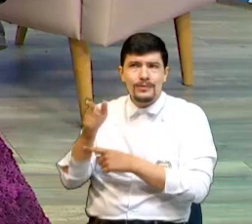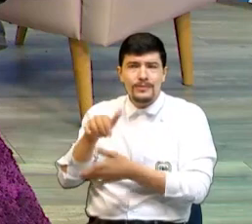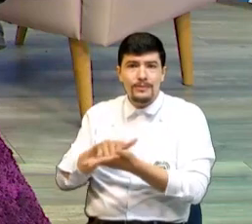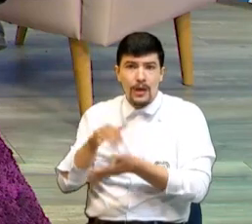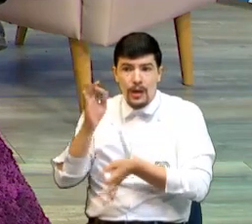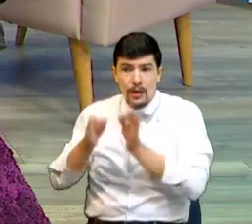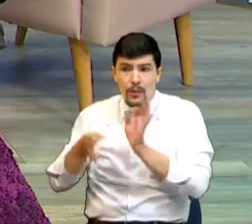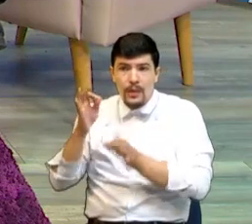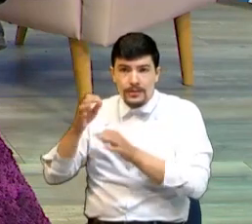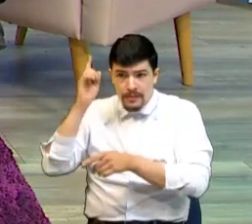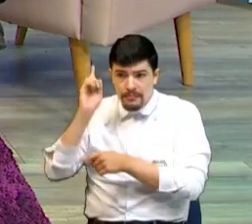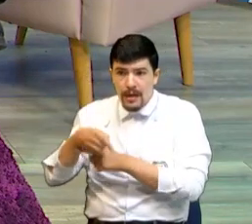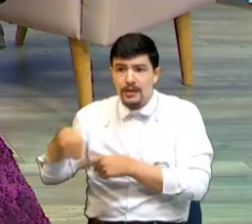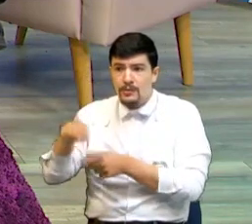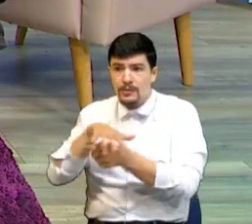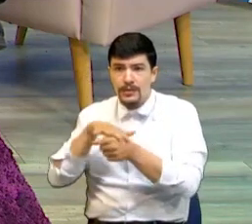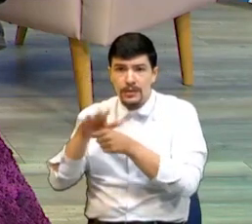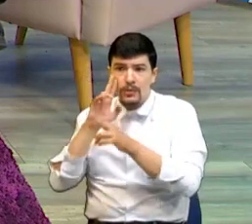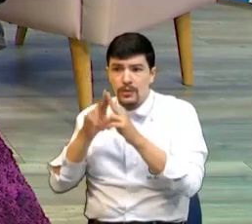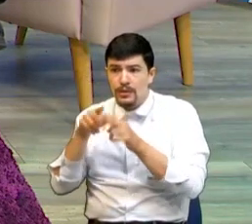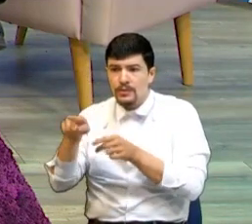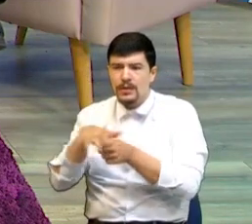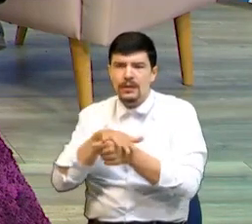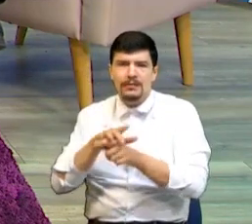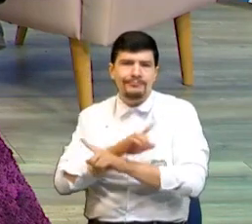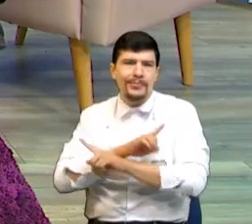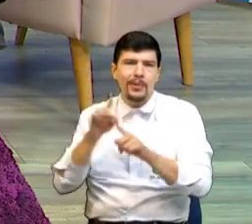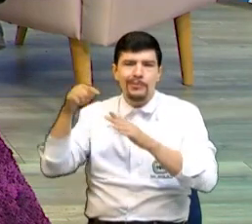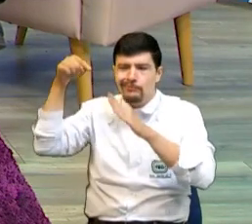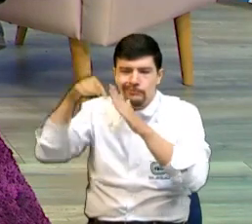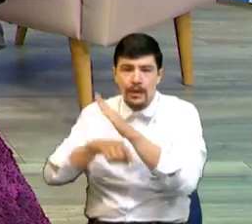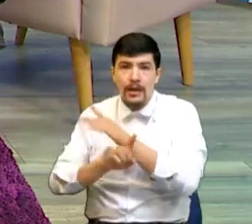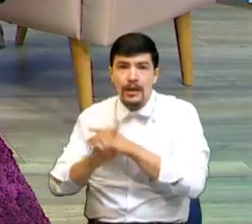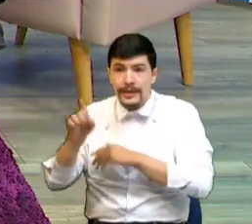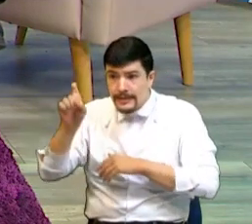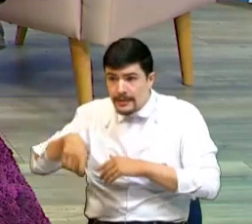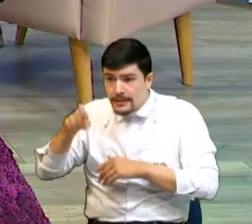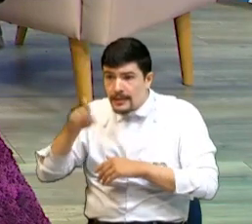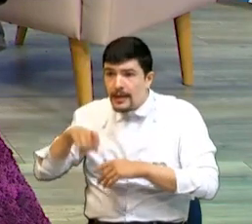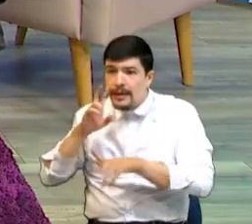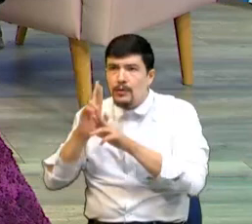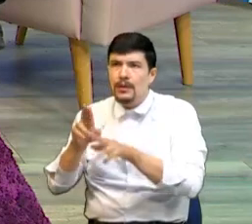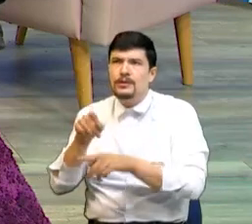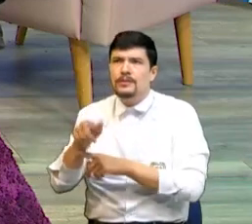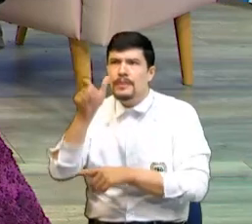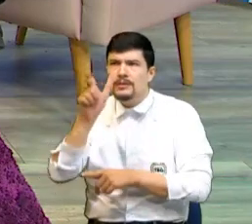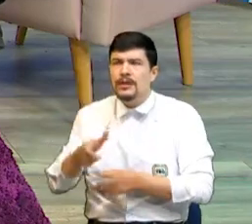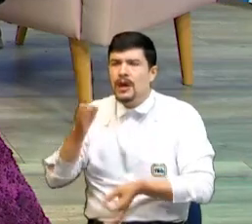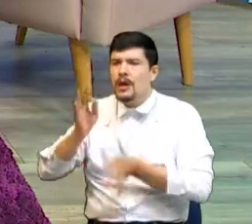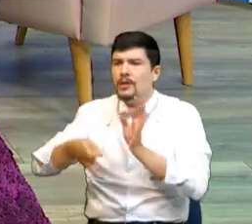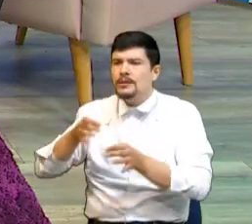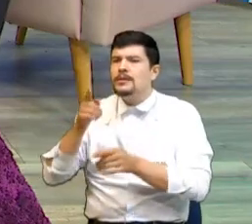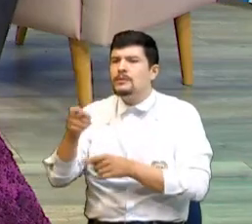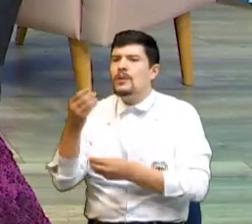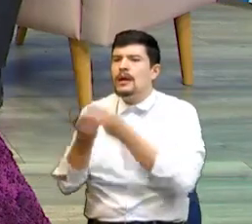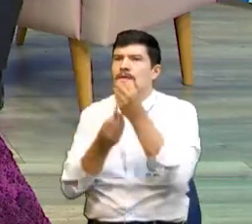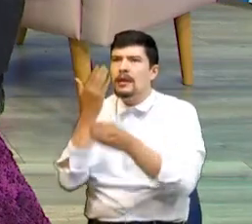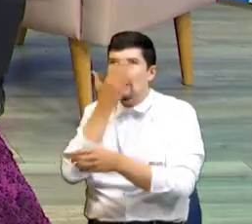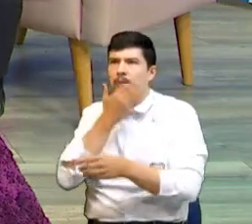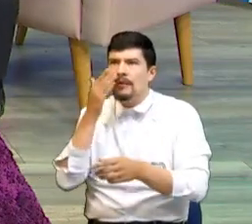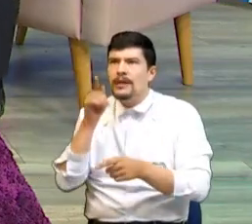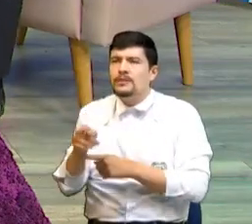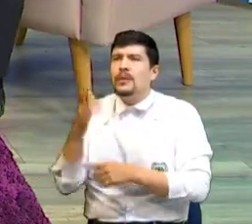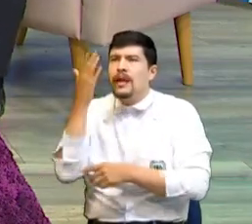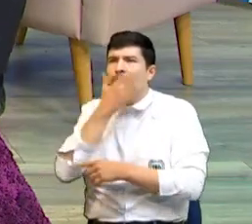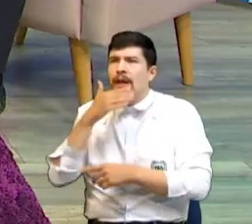advertía una situación de esas, no, y necesitaba llegar a la certeza, pues el juez ordenaba la prueba y esa prueba sí tenía